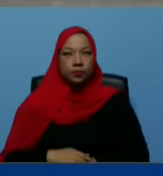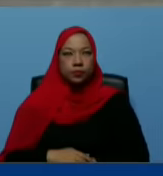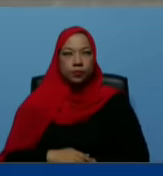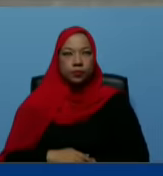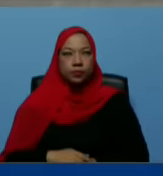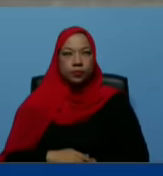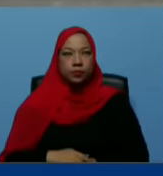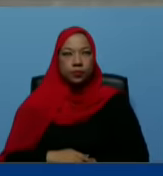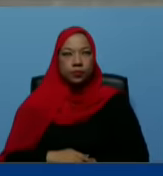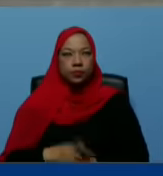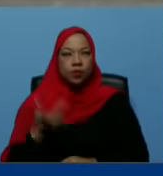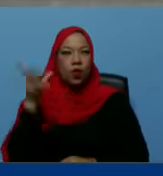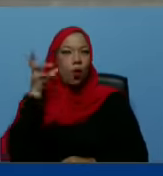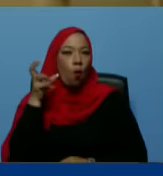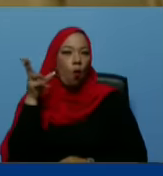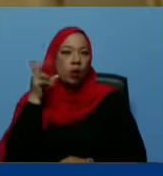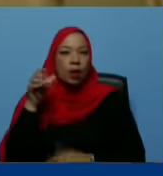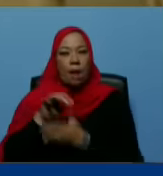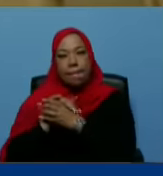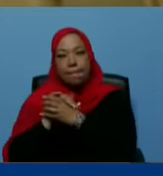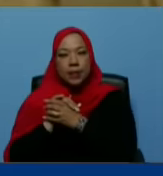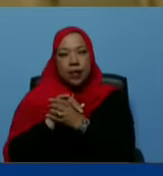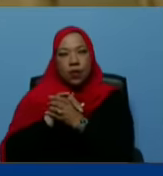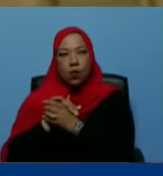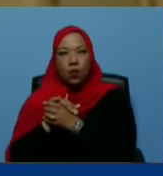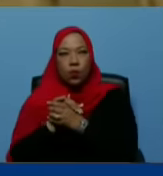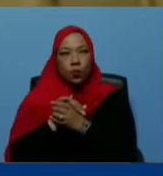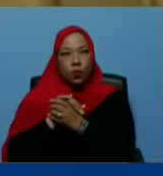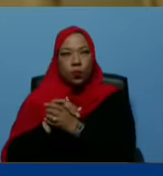Oiga, mi compa...